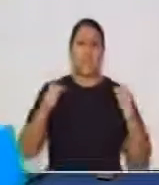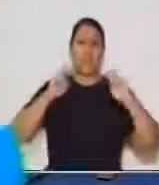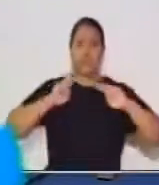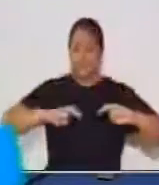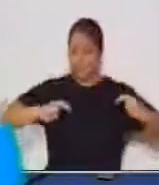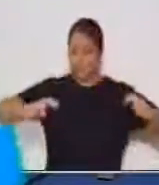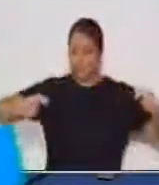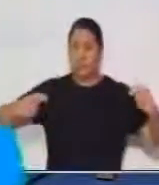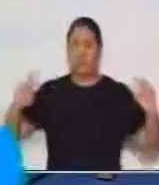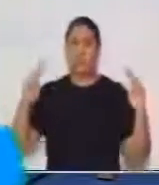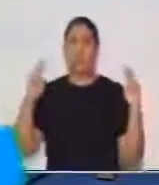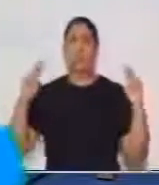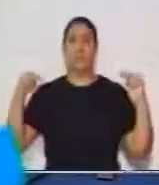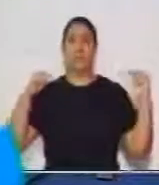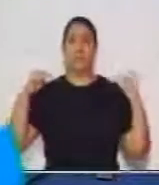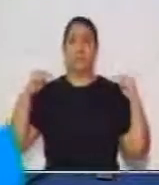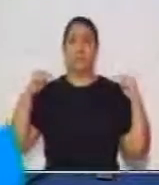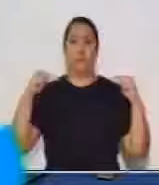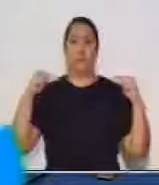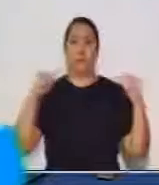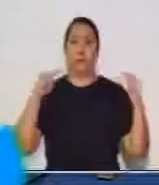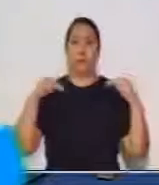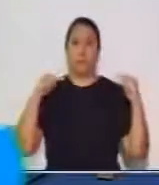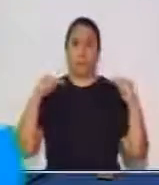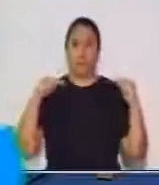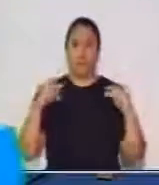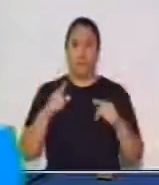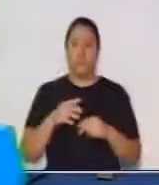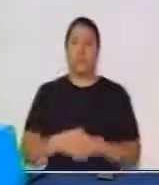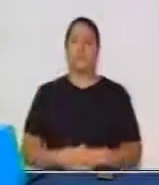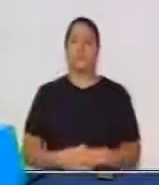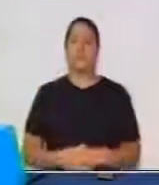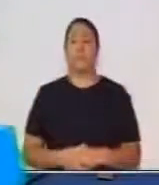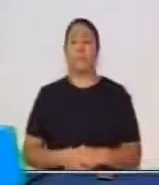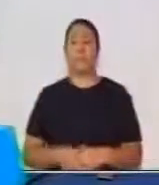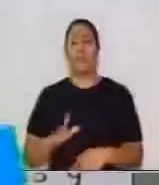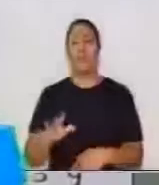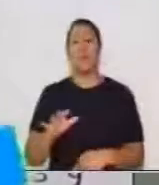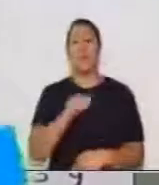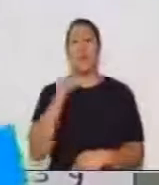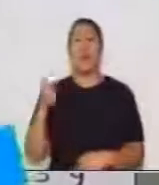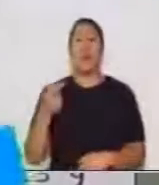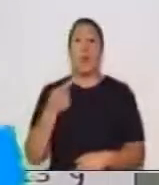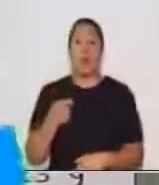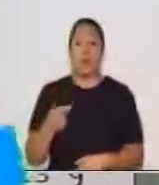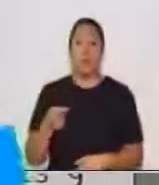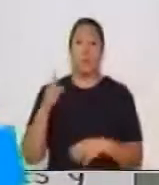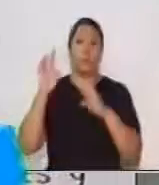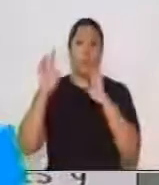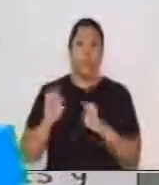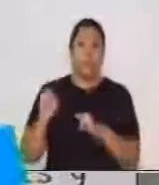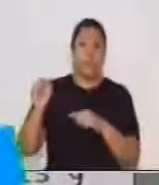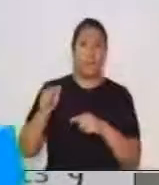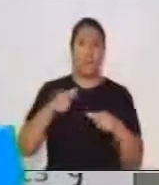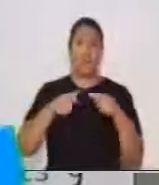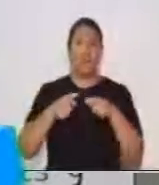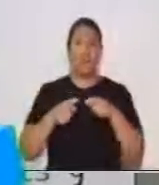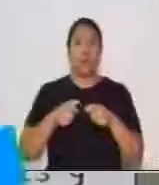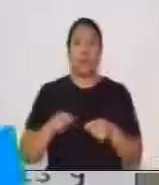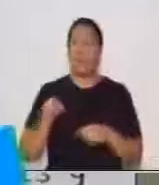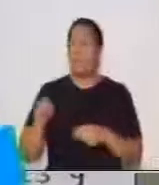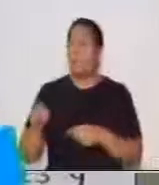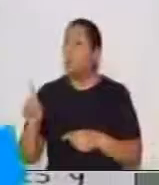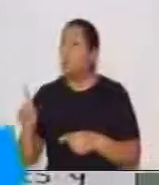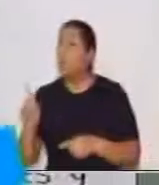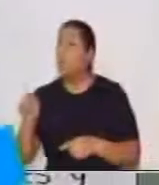viéndose los unos con los otros. Las intervenciones, pues como el moderador va a especificar turnos para cada uno